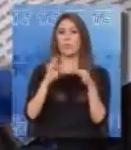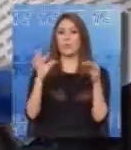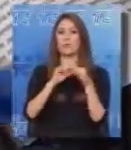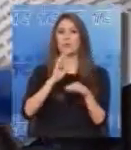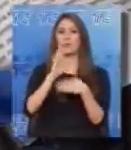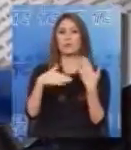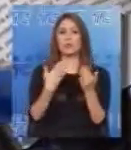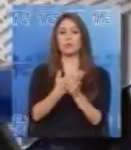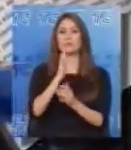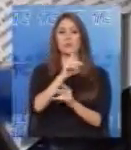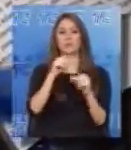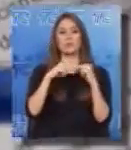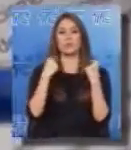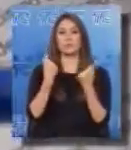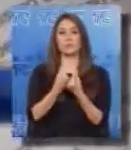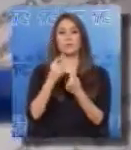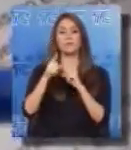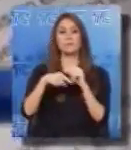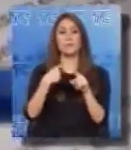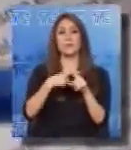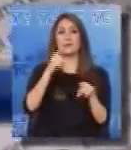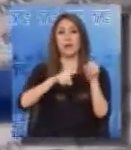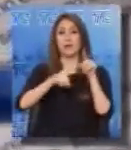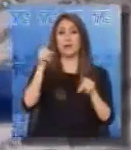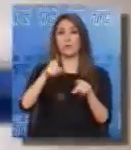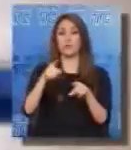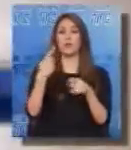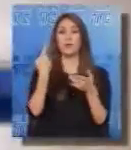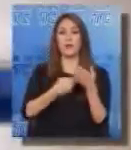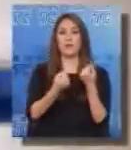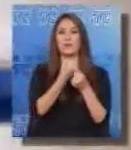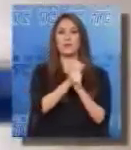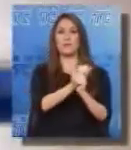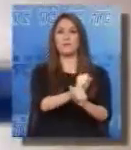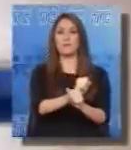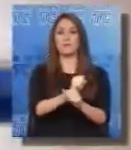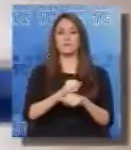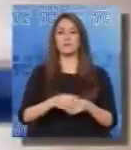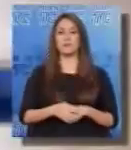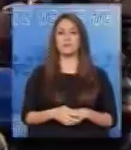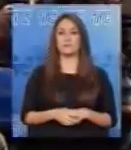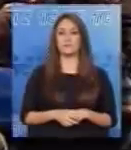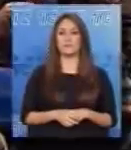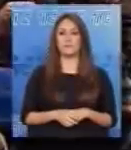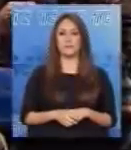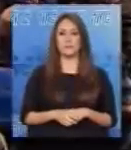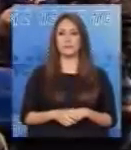de todos sus militantes, muchos de ellos incluso dieron su vida por defender lo que pensaban.